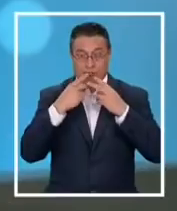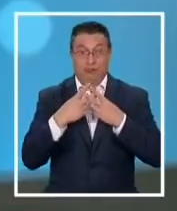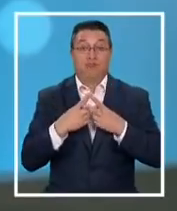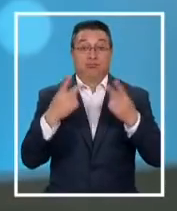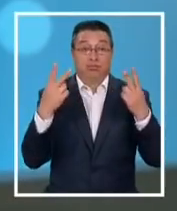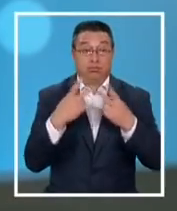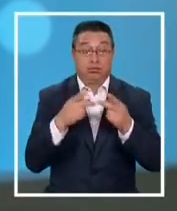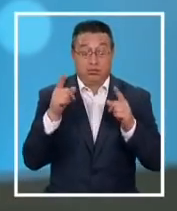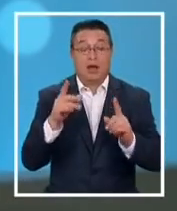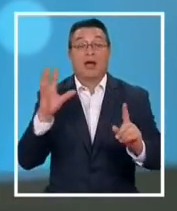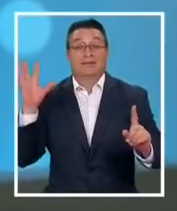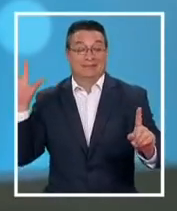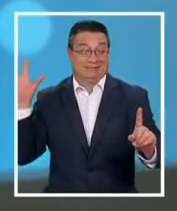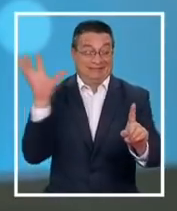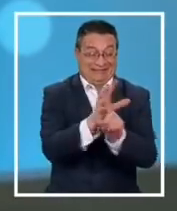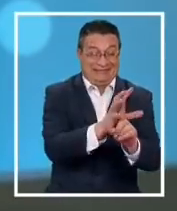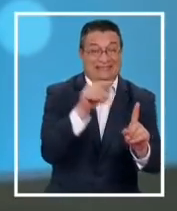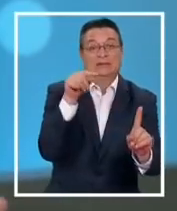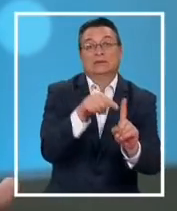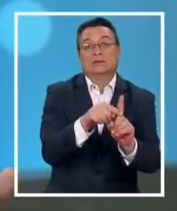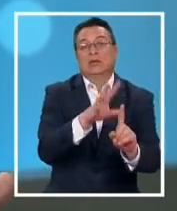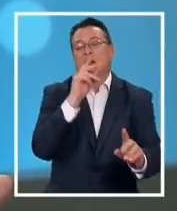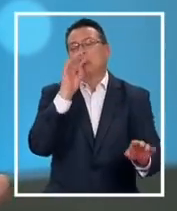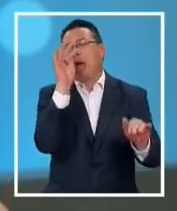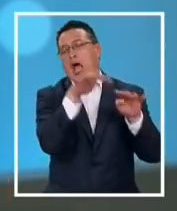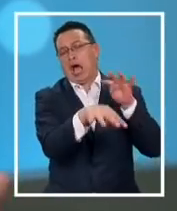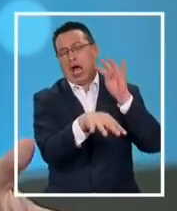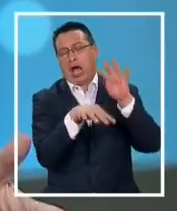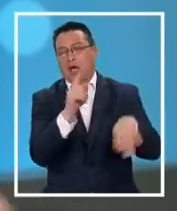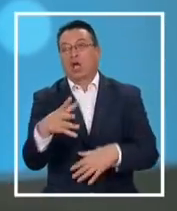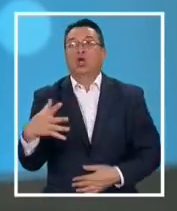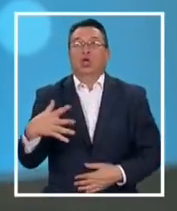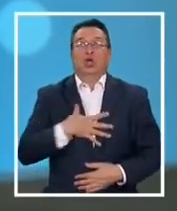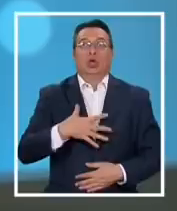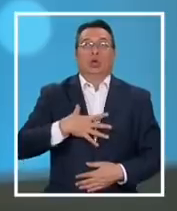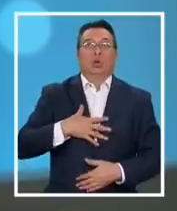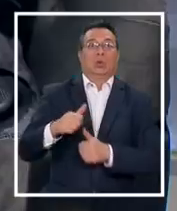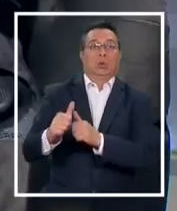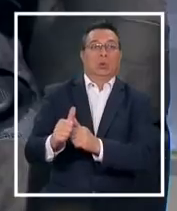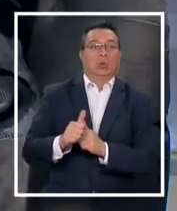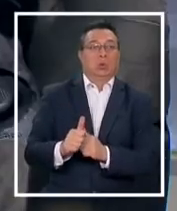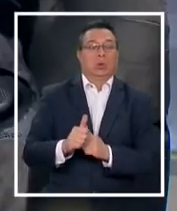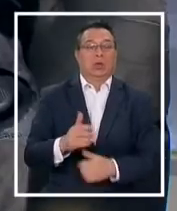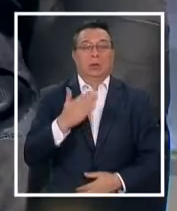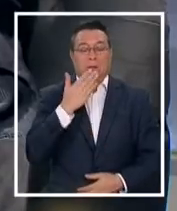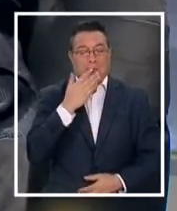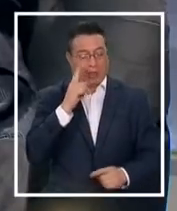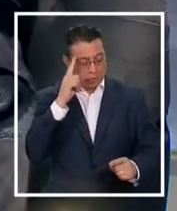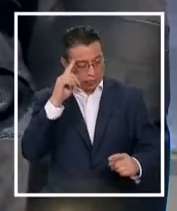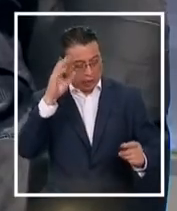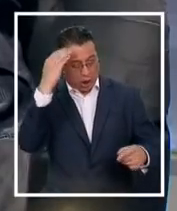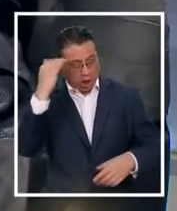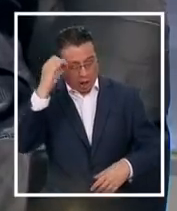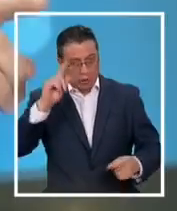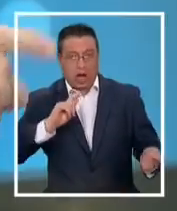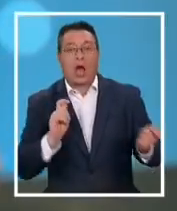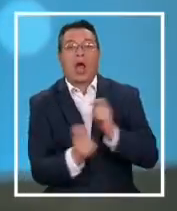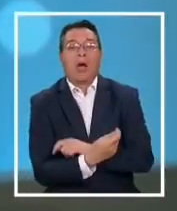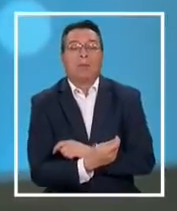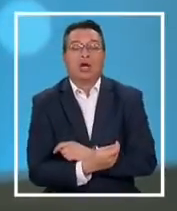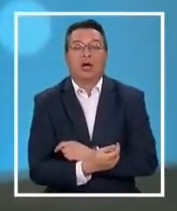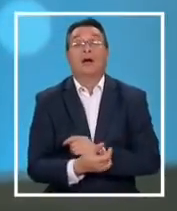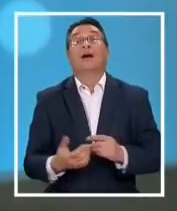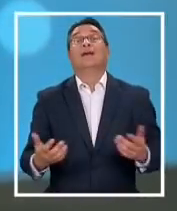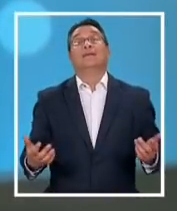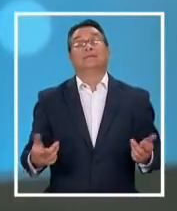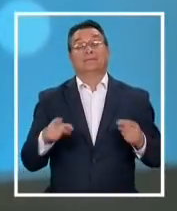alguna manera, generan en esa persona un temor y una presión que la llevan a cambiar rápidamente de opinión. Y como